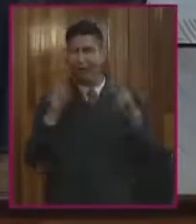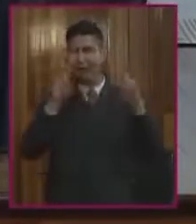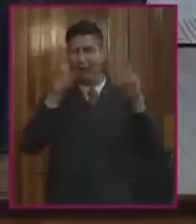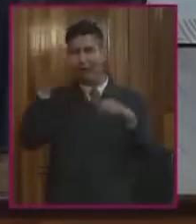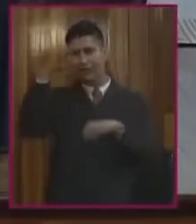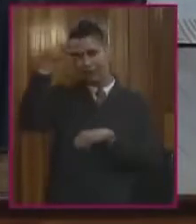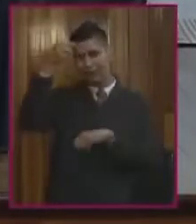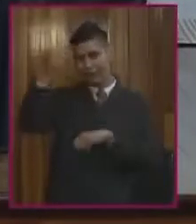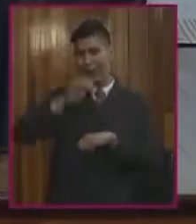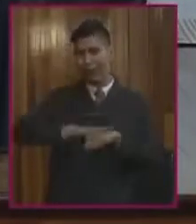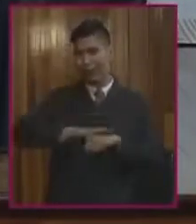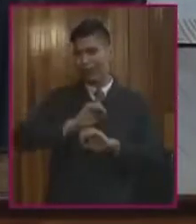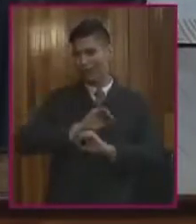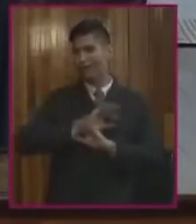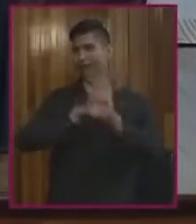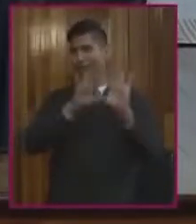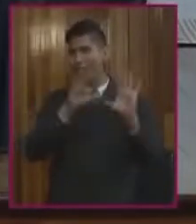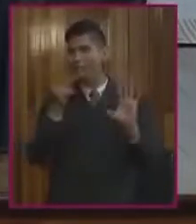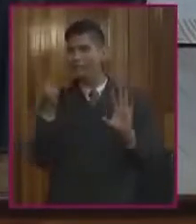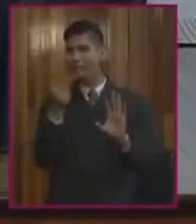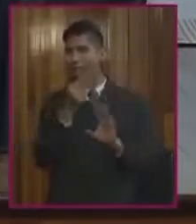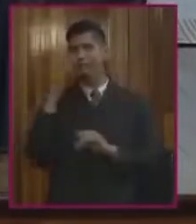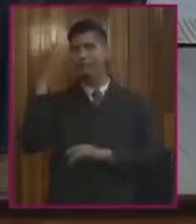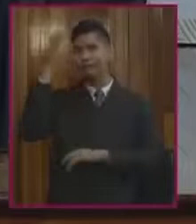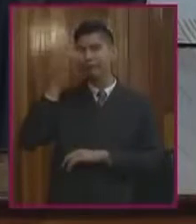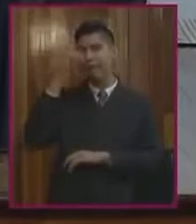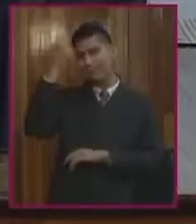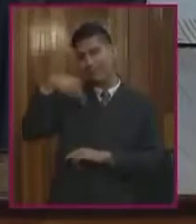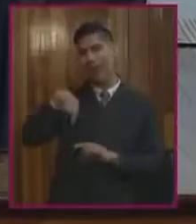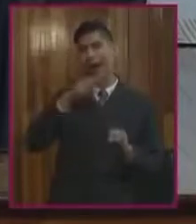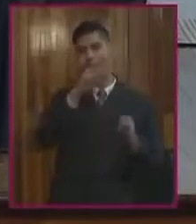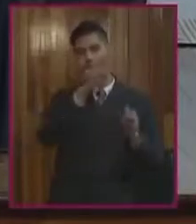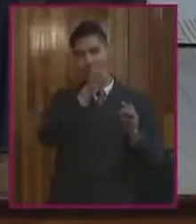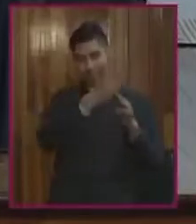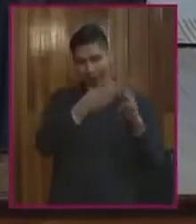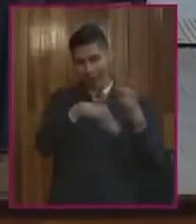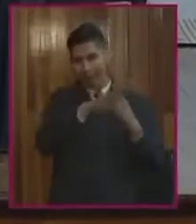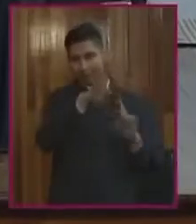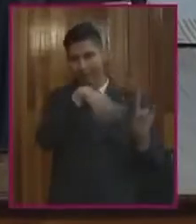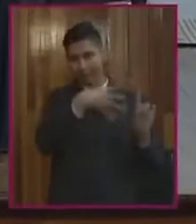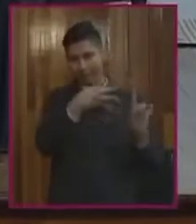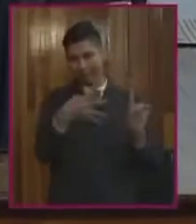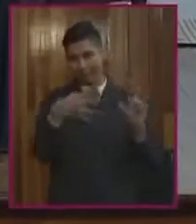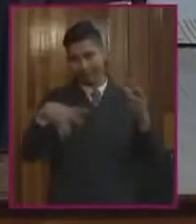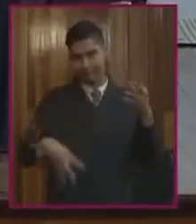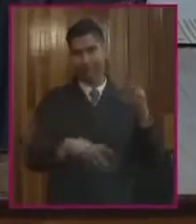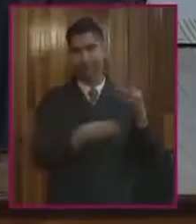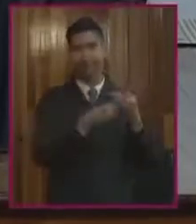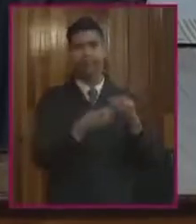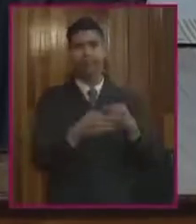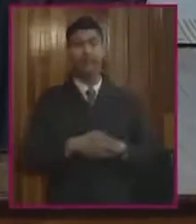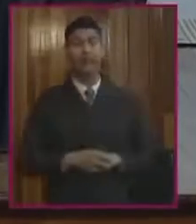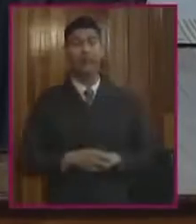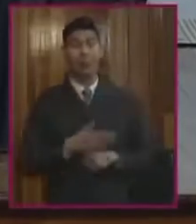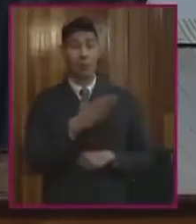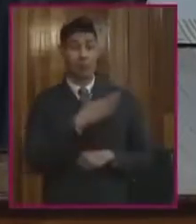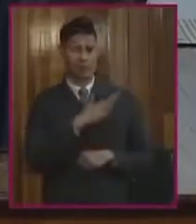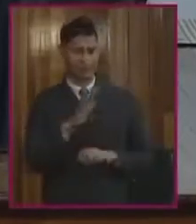ciertos conceptos que pues finalmente en la operación del currículo pueden resultar algo desastroso, ¿verdad? Miren, antes